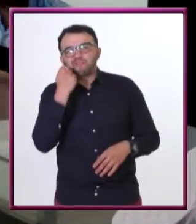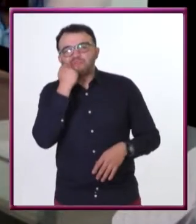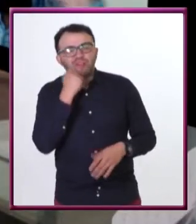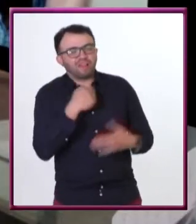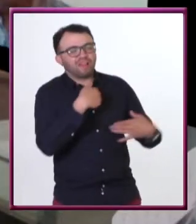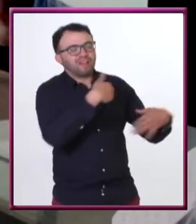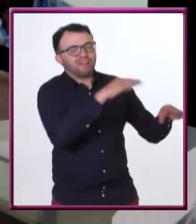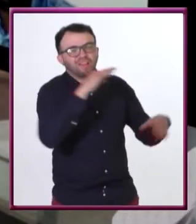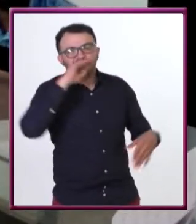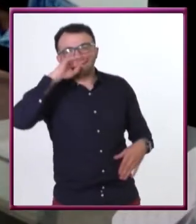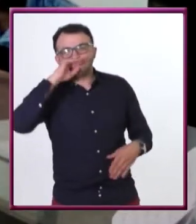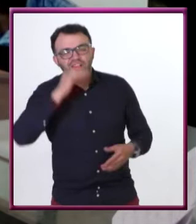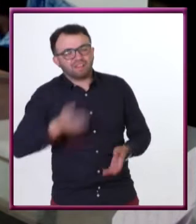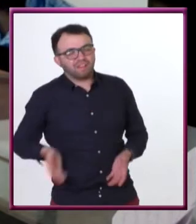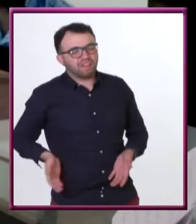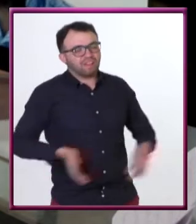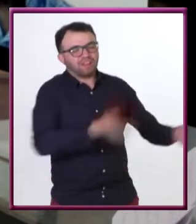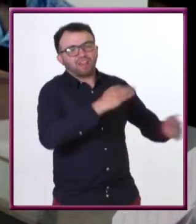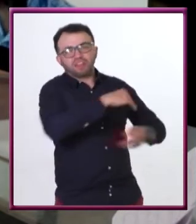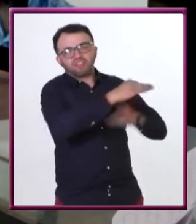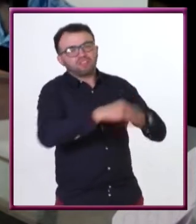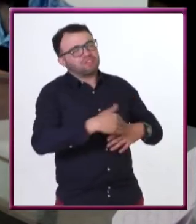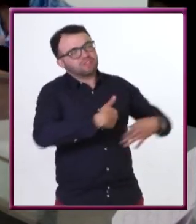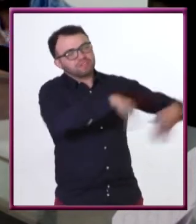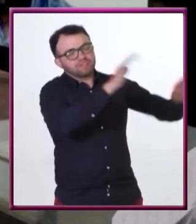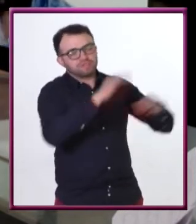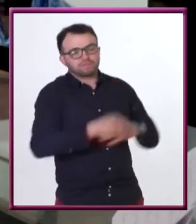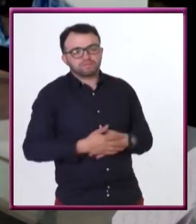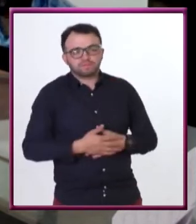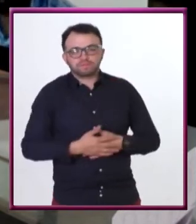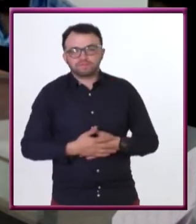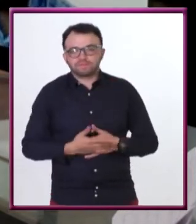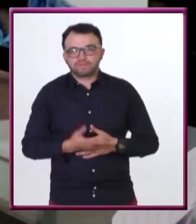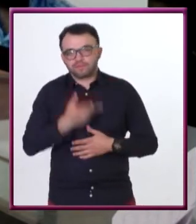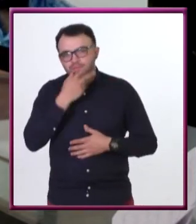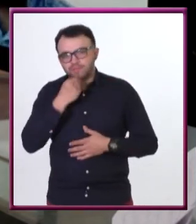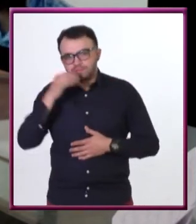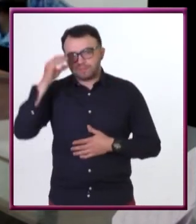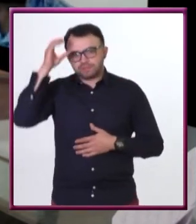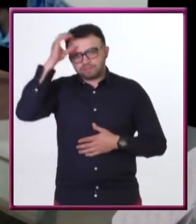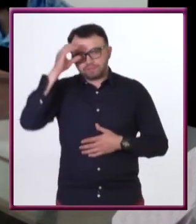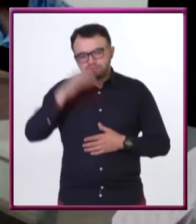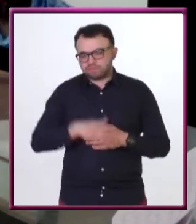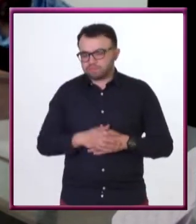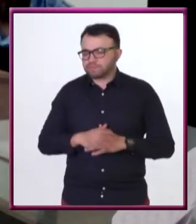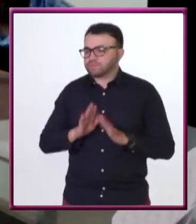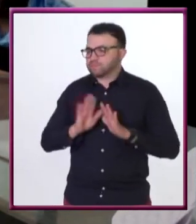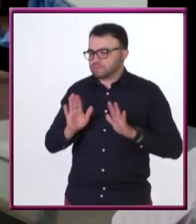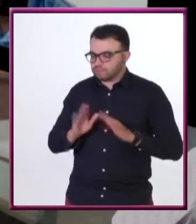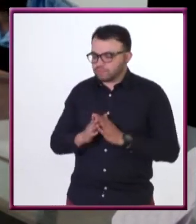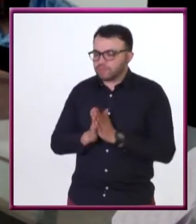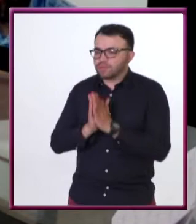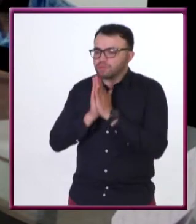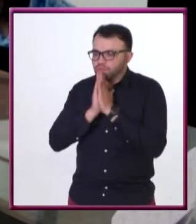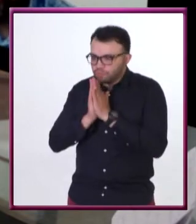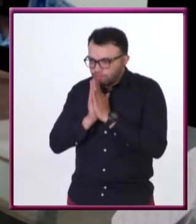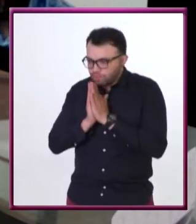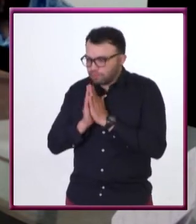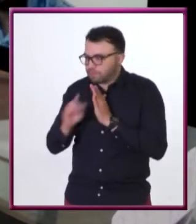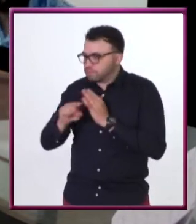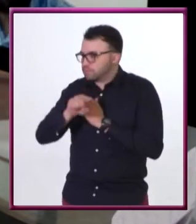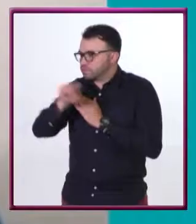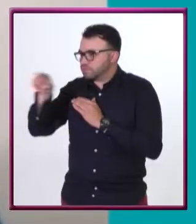granos y que se lo lleve. Y entonces César dice, no, por favor, quiero que tus